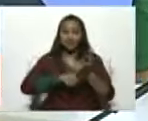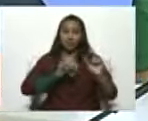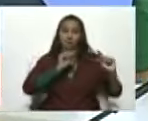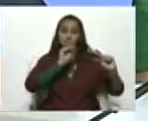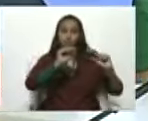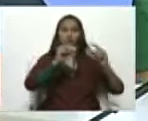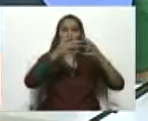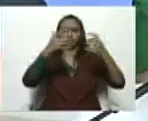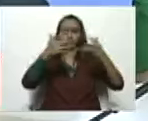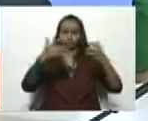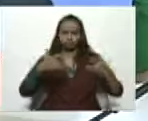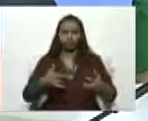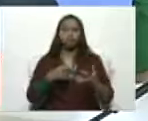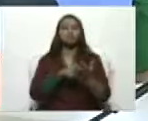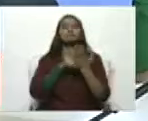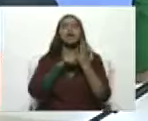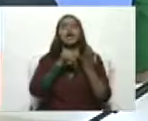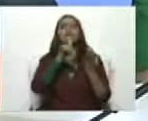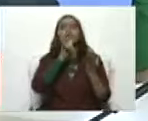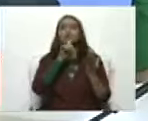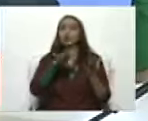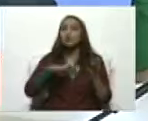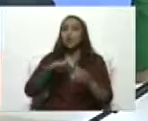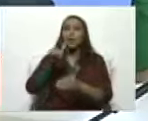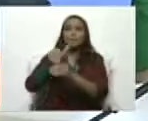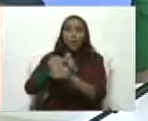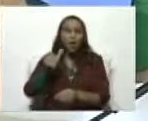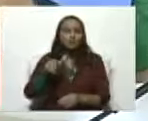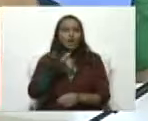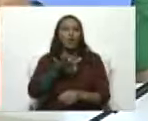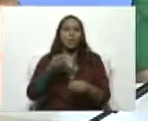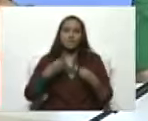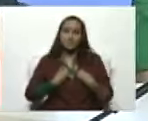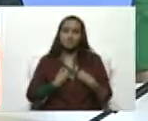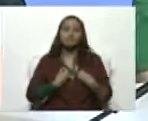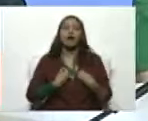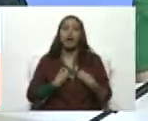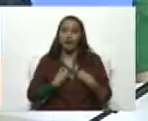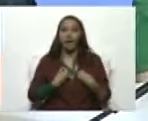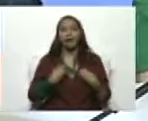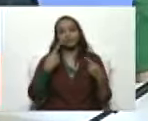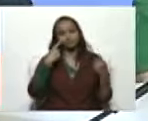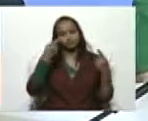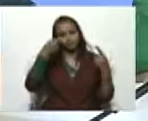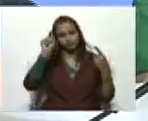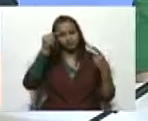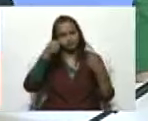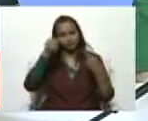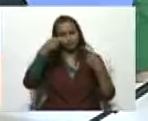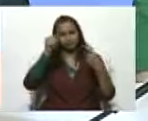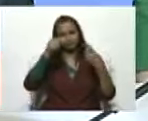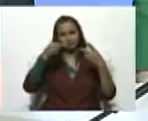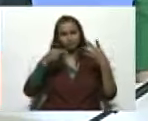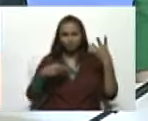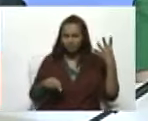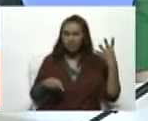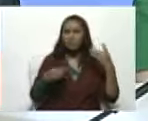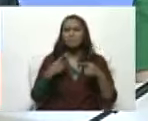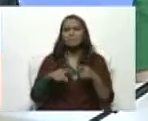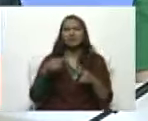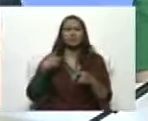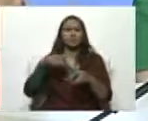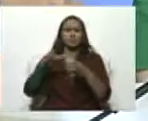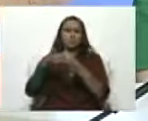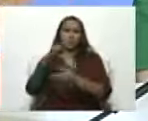Inmediatamente. Y nosotros vamos registrando todo, todo. Por eso digo, si alguien quisiera decir que nos va a fastidiar la vida